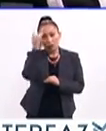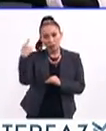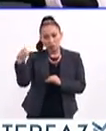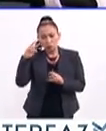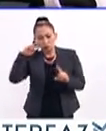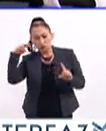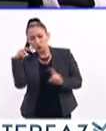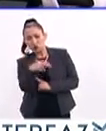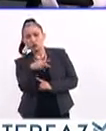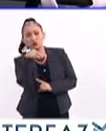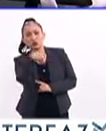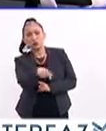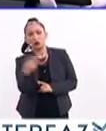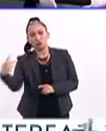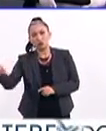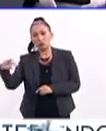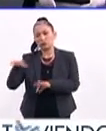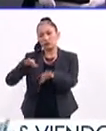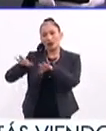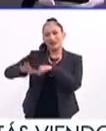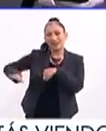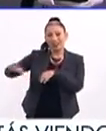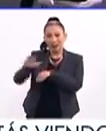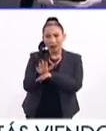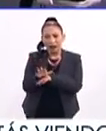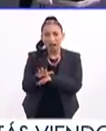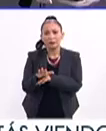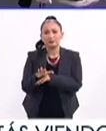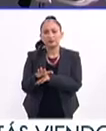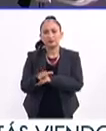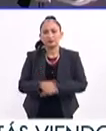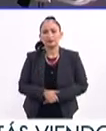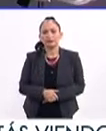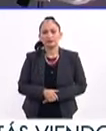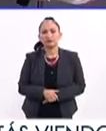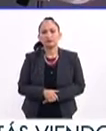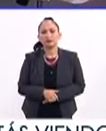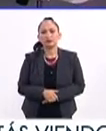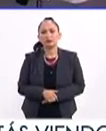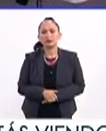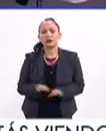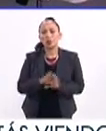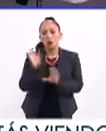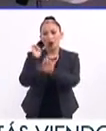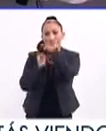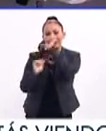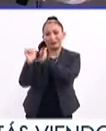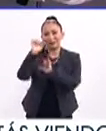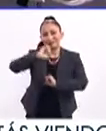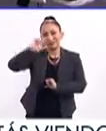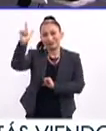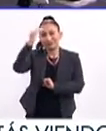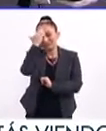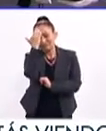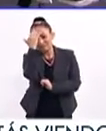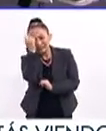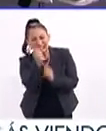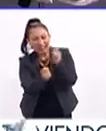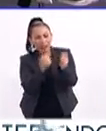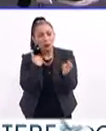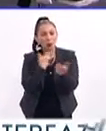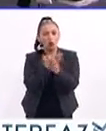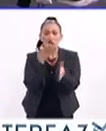la perspectiva de la cual tú estás, ¿no? Como arqueóloga, conociendo con